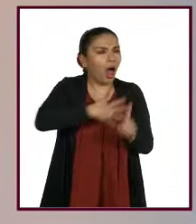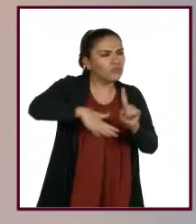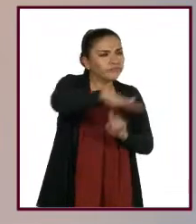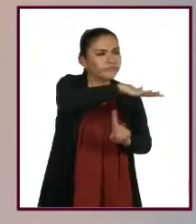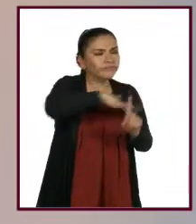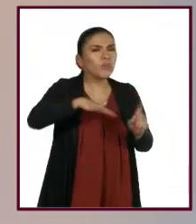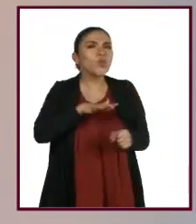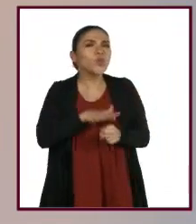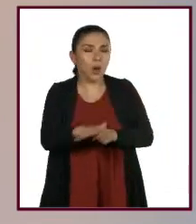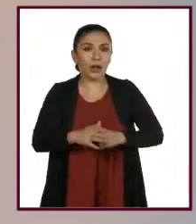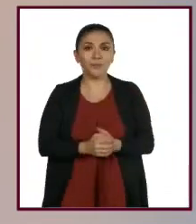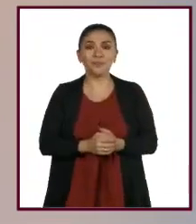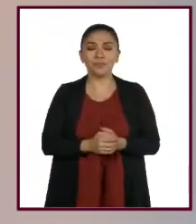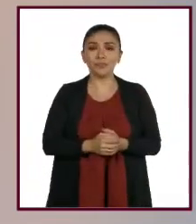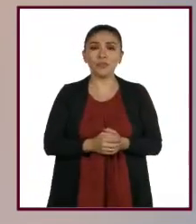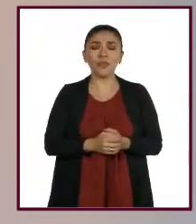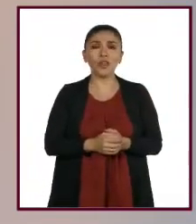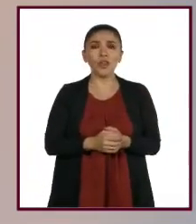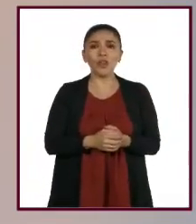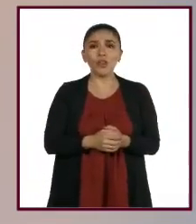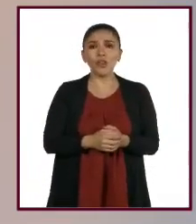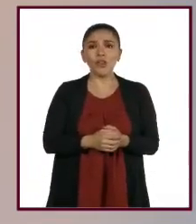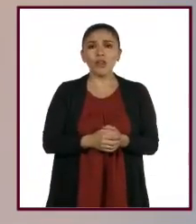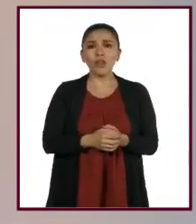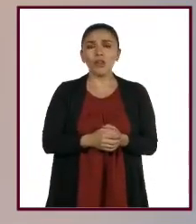alrededor. En muchos